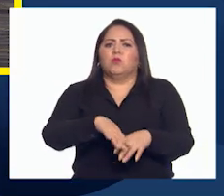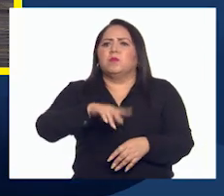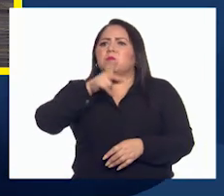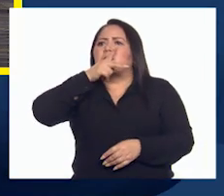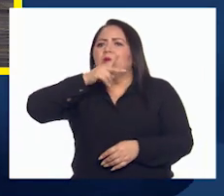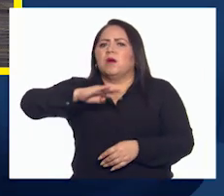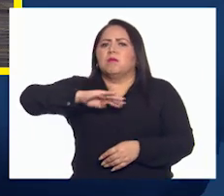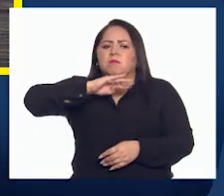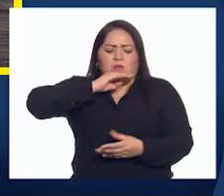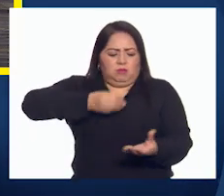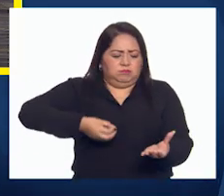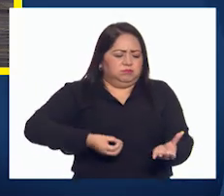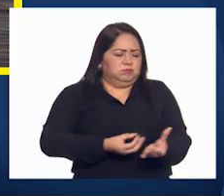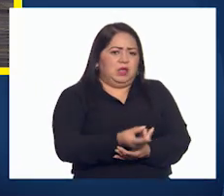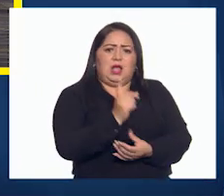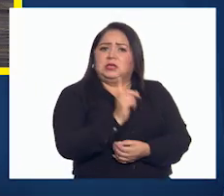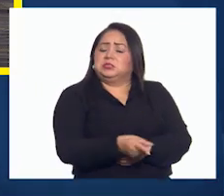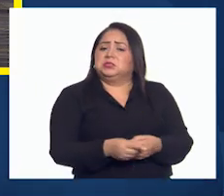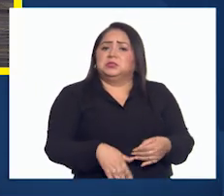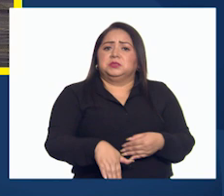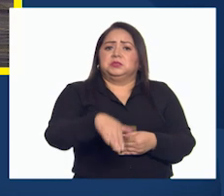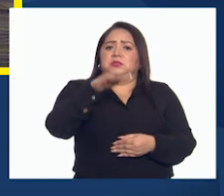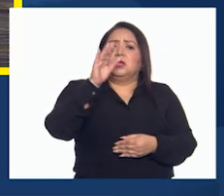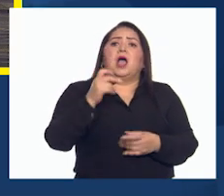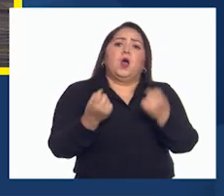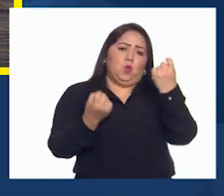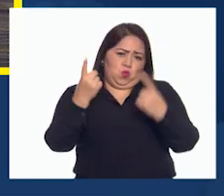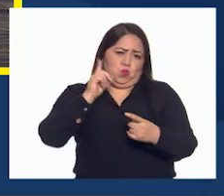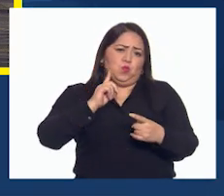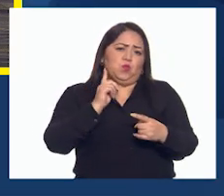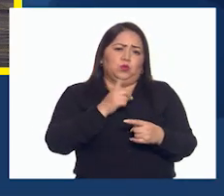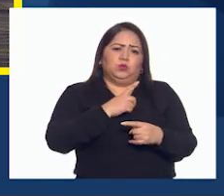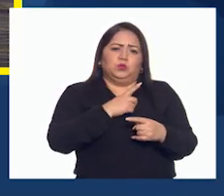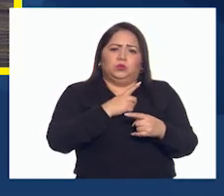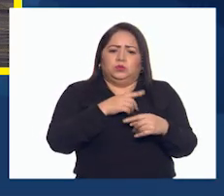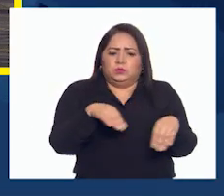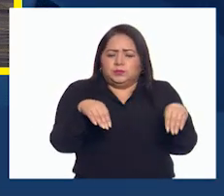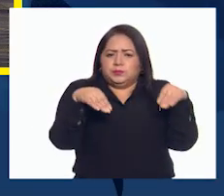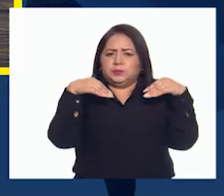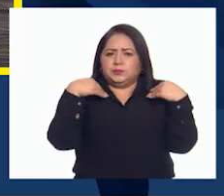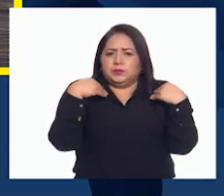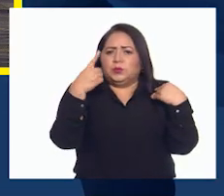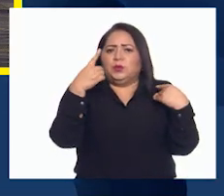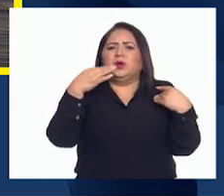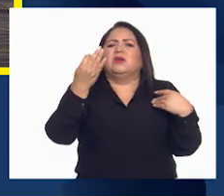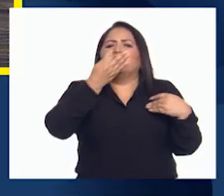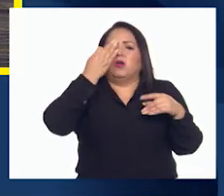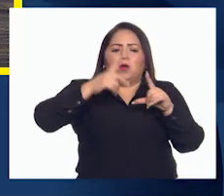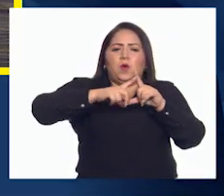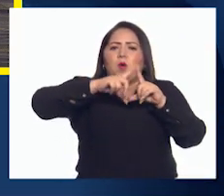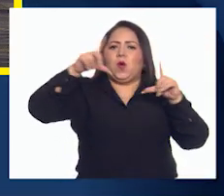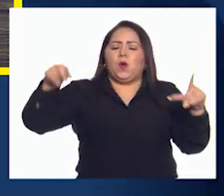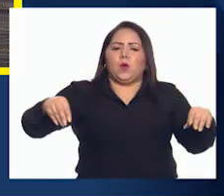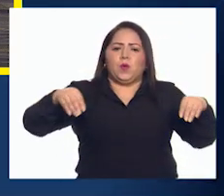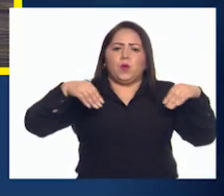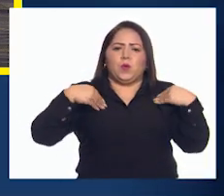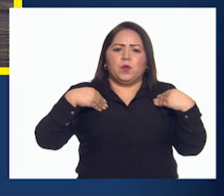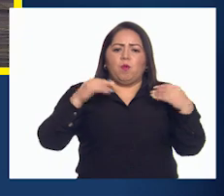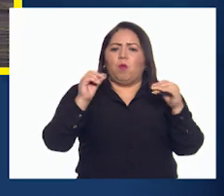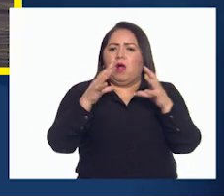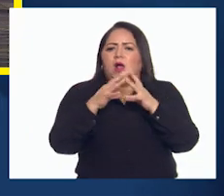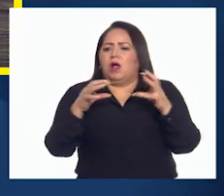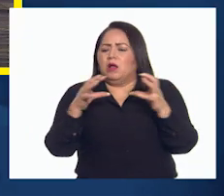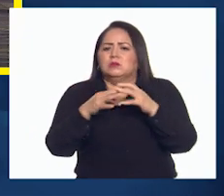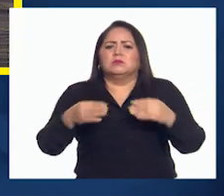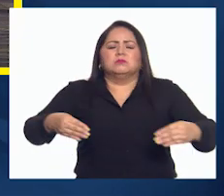los paren, aunque algunas mujeres se cobijan con solo lugar con una hoja de hierba o una cofia de algodón